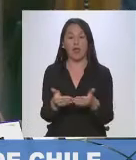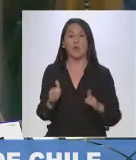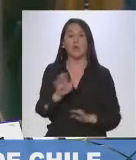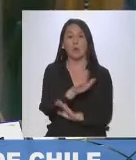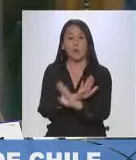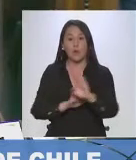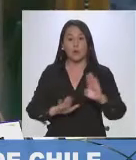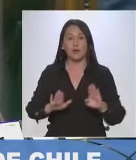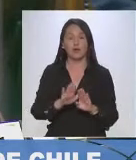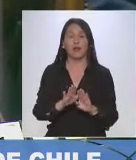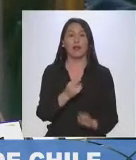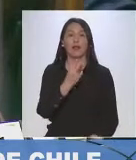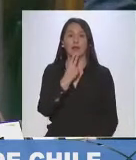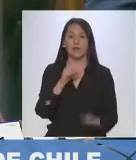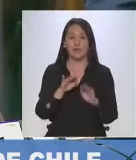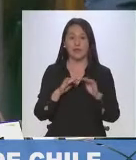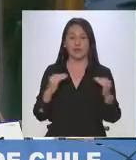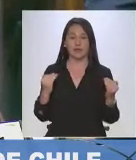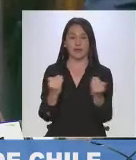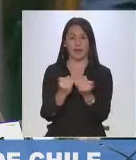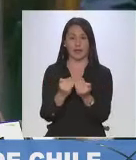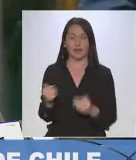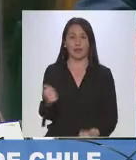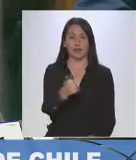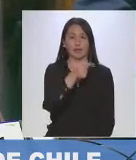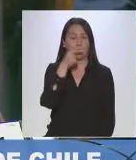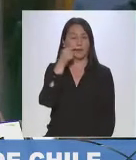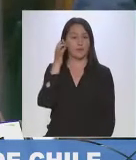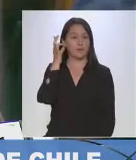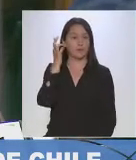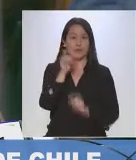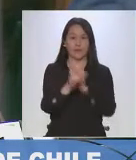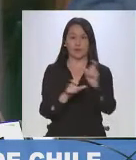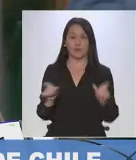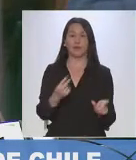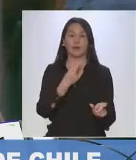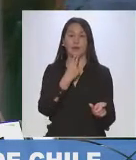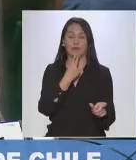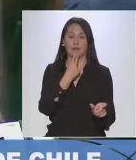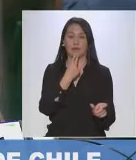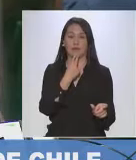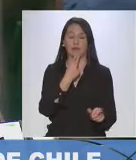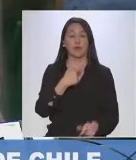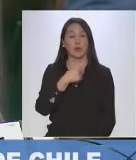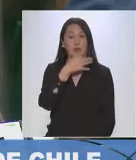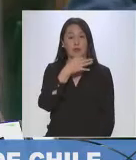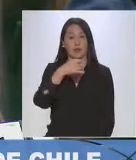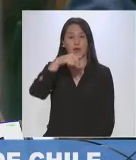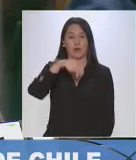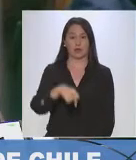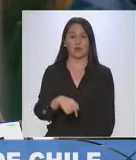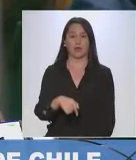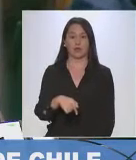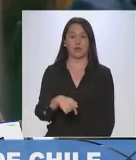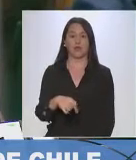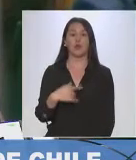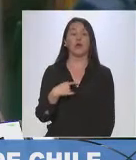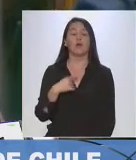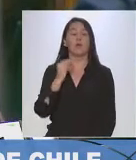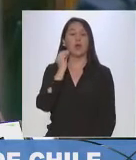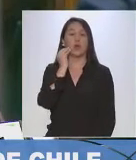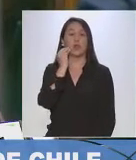la vida la integridad de todos y de todos sus habitantes y lo digo aquí como como nieta de migrantes